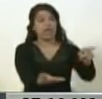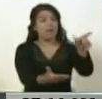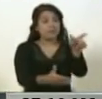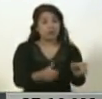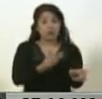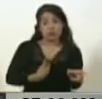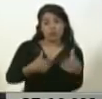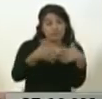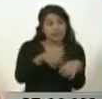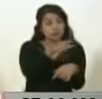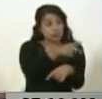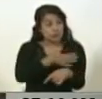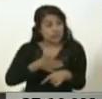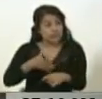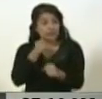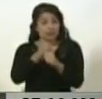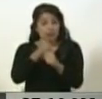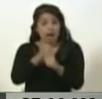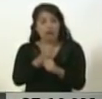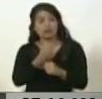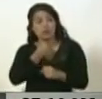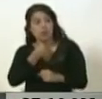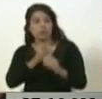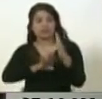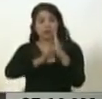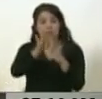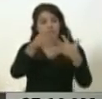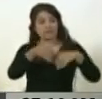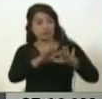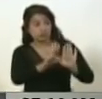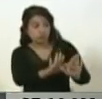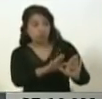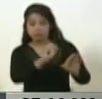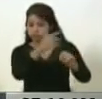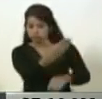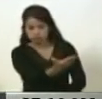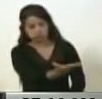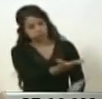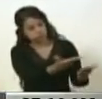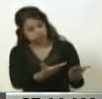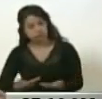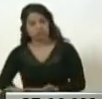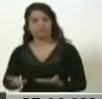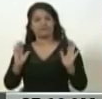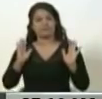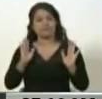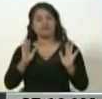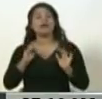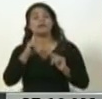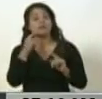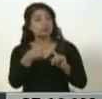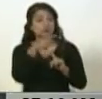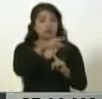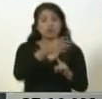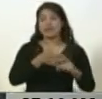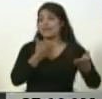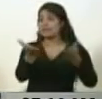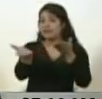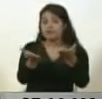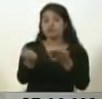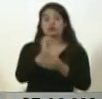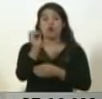que desean apostar al desarrollo de su fábrica, de su industria, al fortalecimiento de la prestación de un determinado servicio,